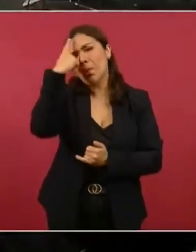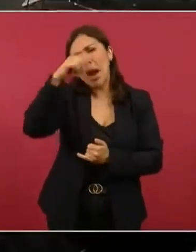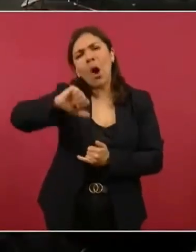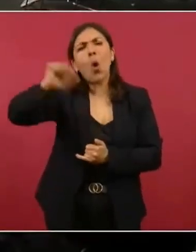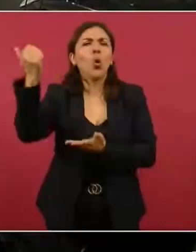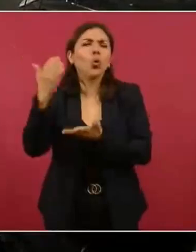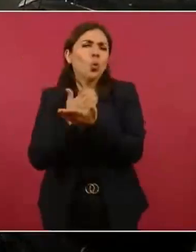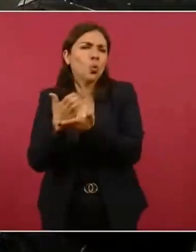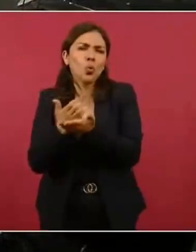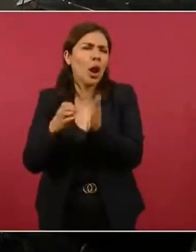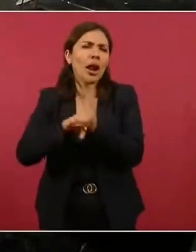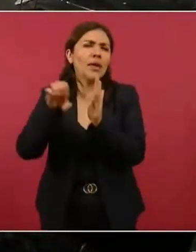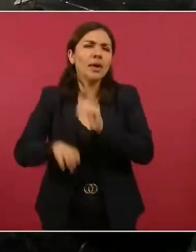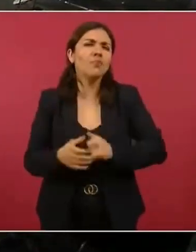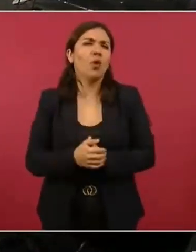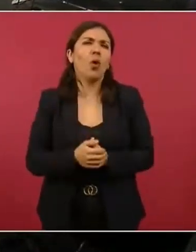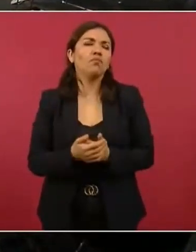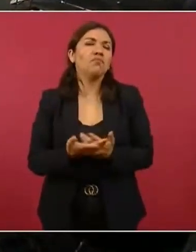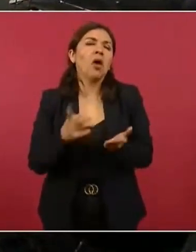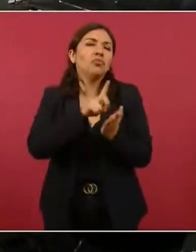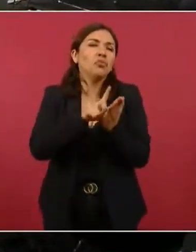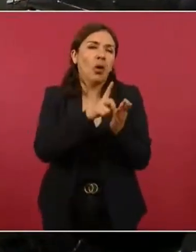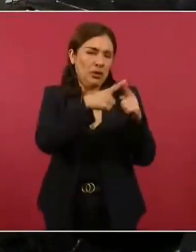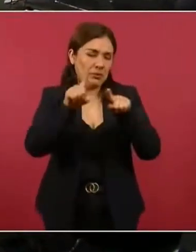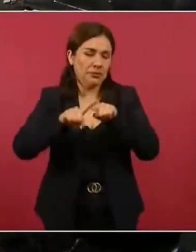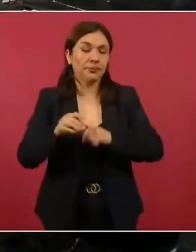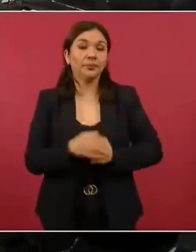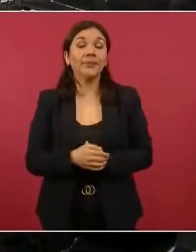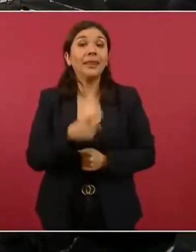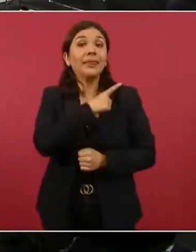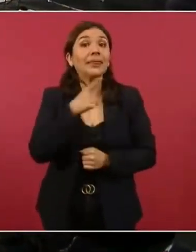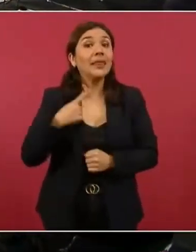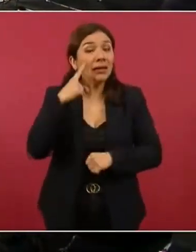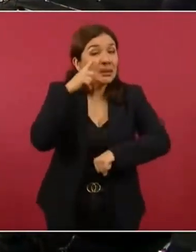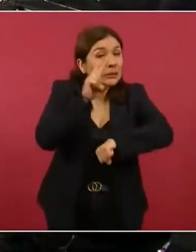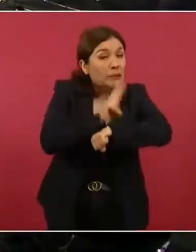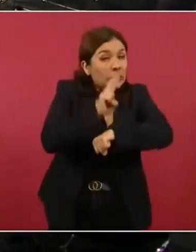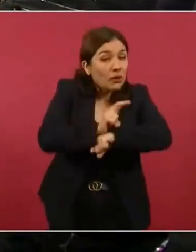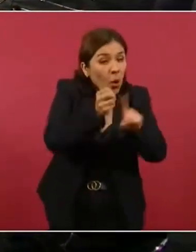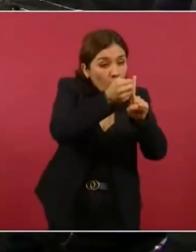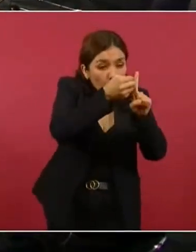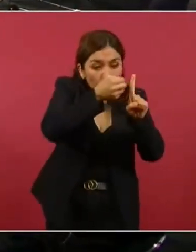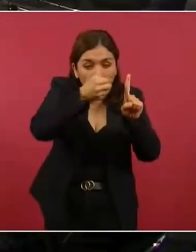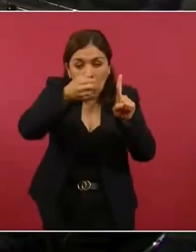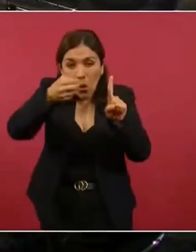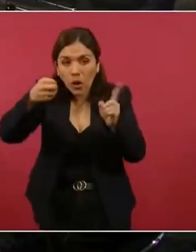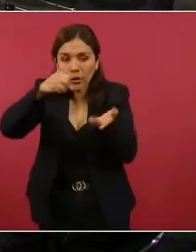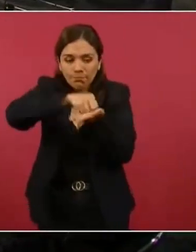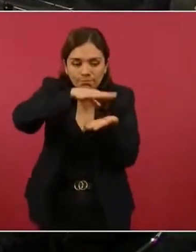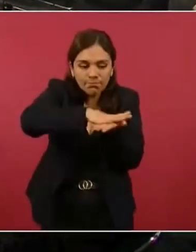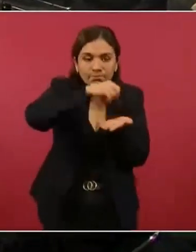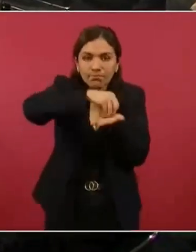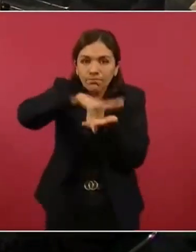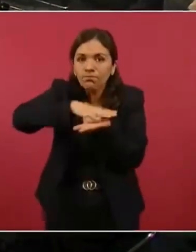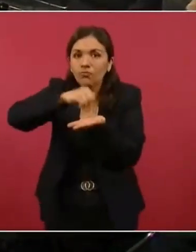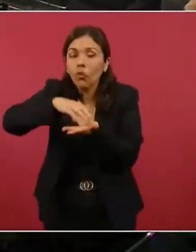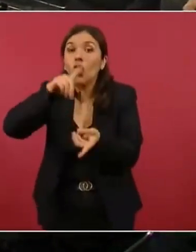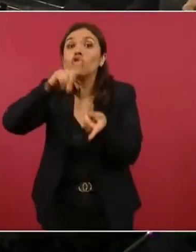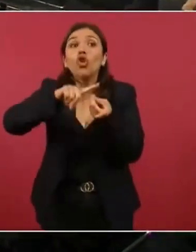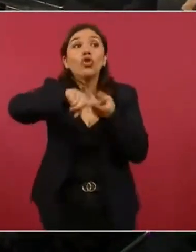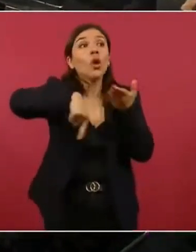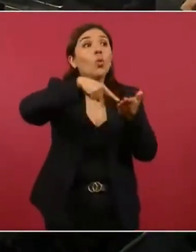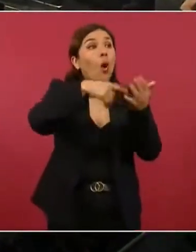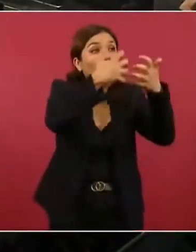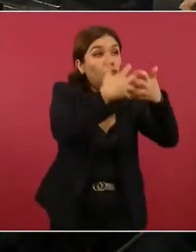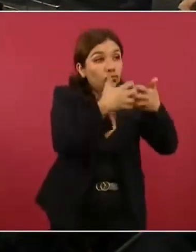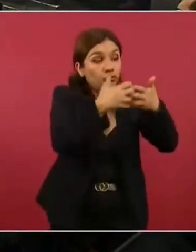fines, como enervantes, debe ser seguida cuidadosamente. Entonces se hace un registro en el punto de producción